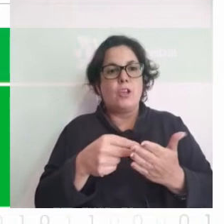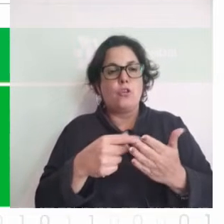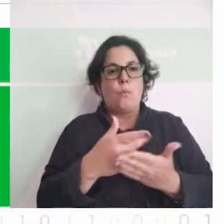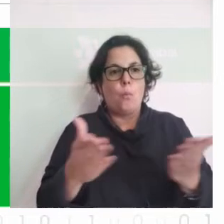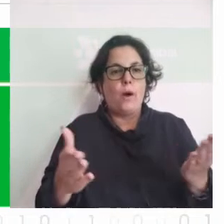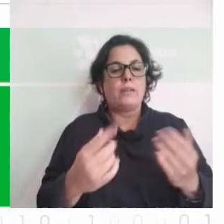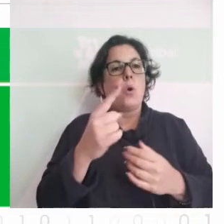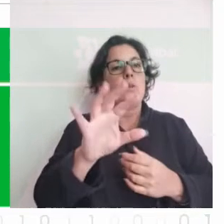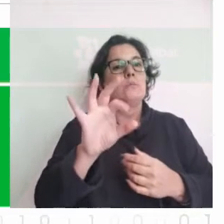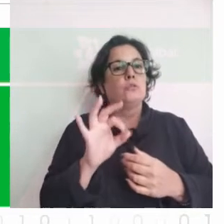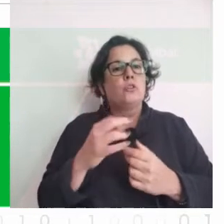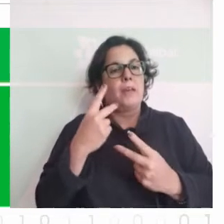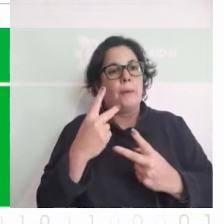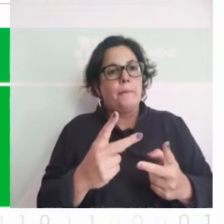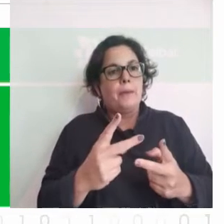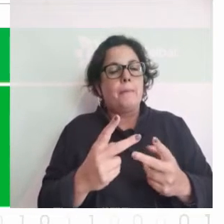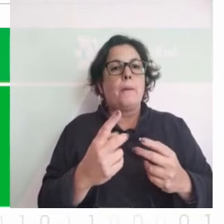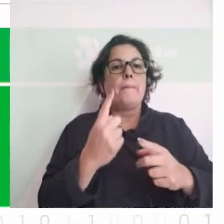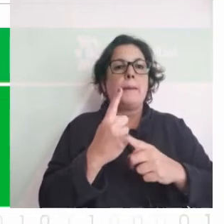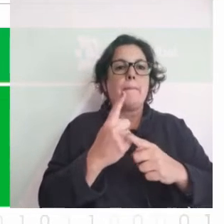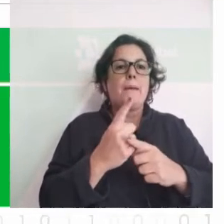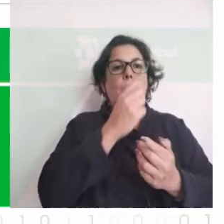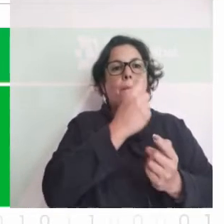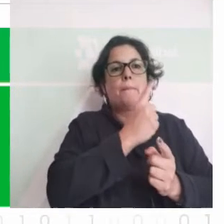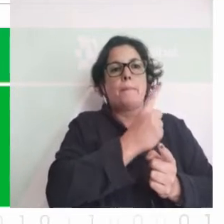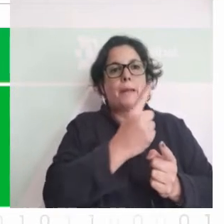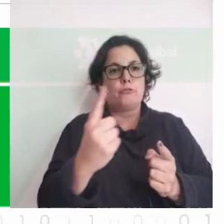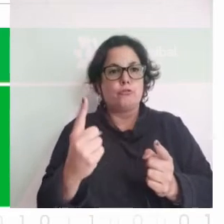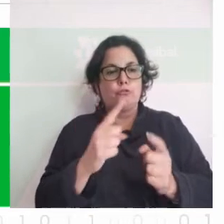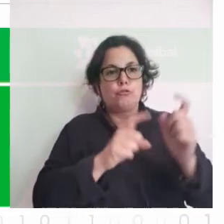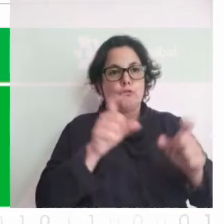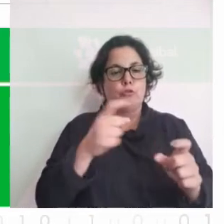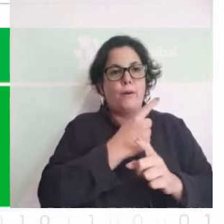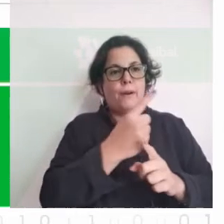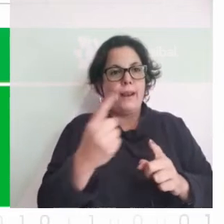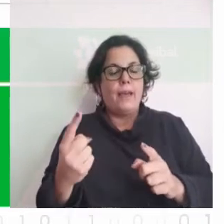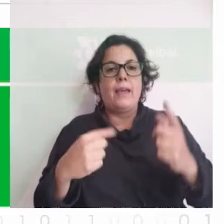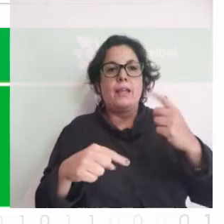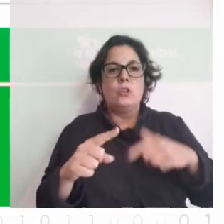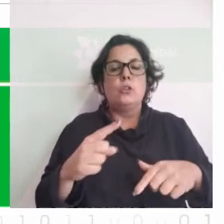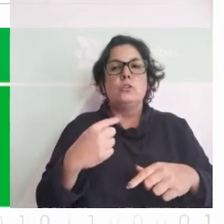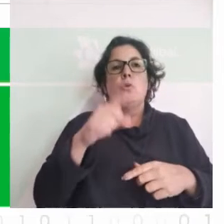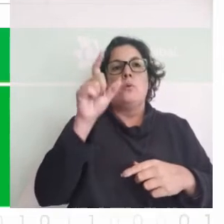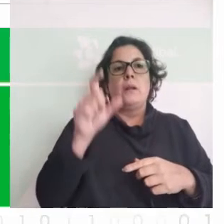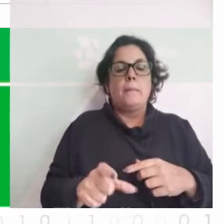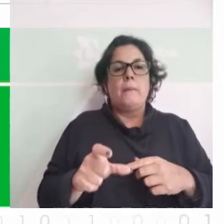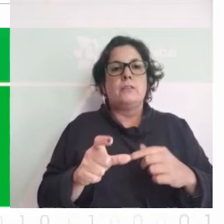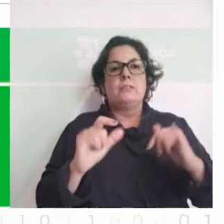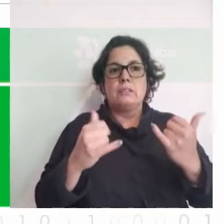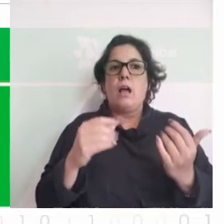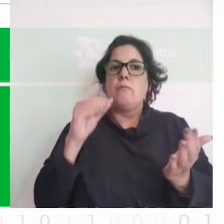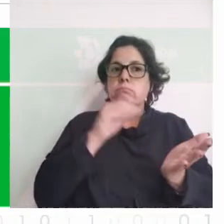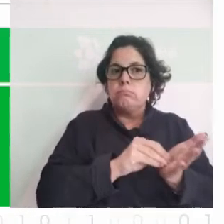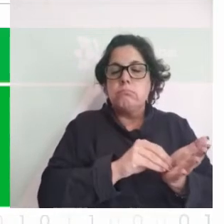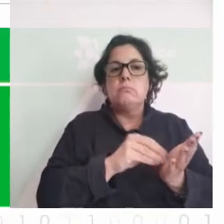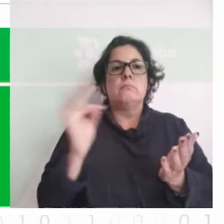opciones que vimos fue de dividir la muestra por persona, y en este caso una persona que se inscribe a